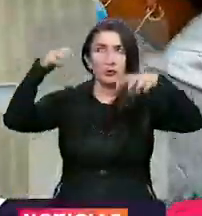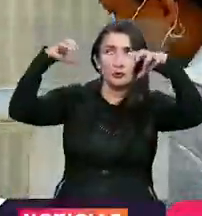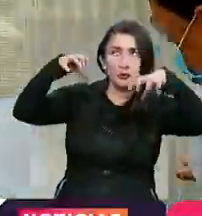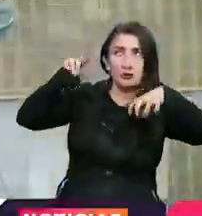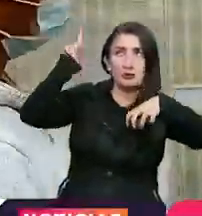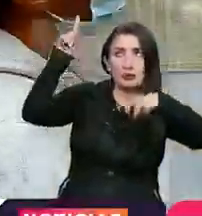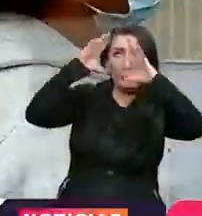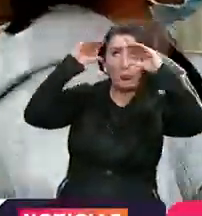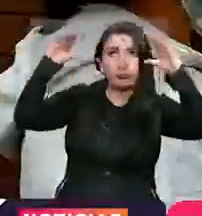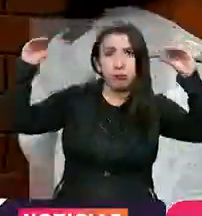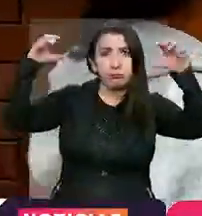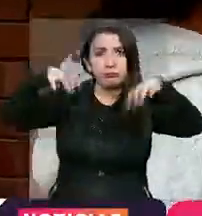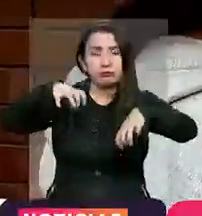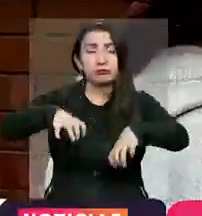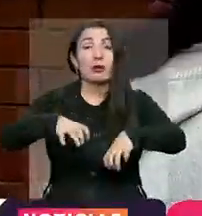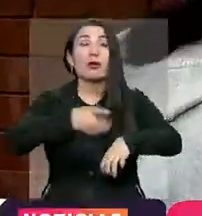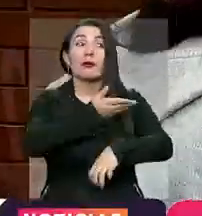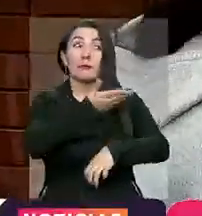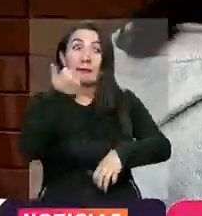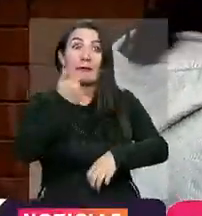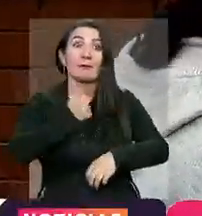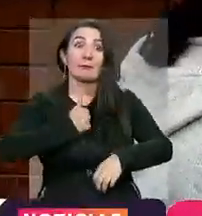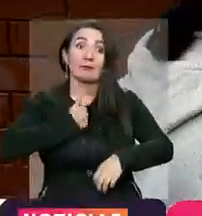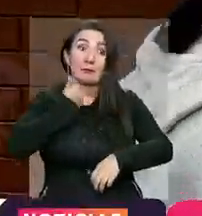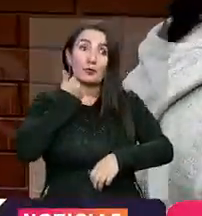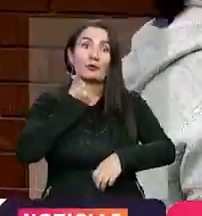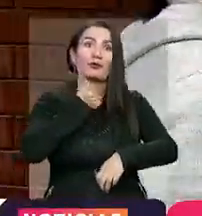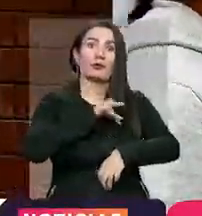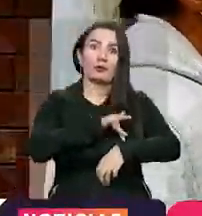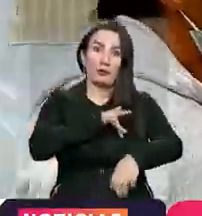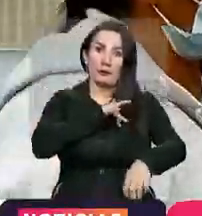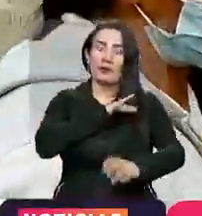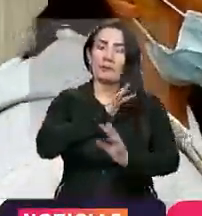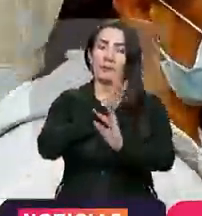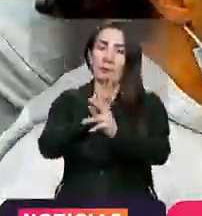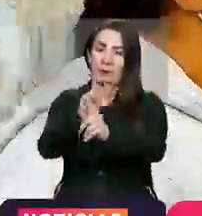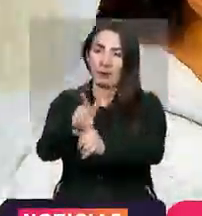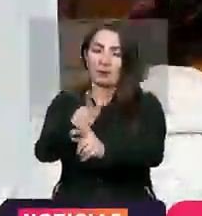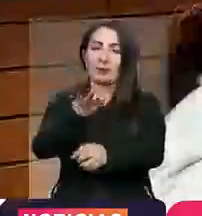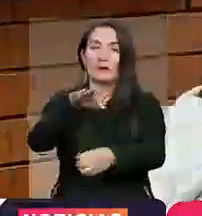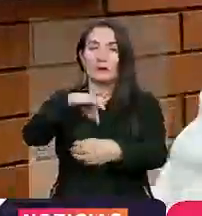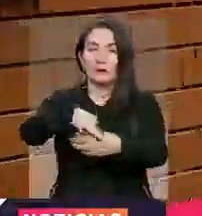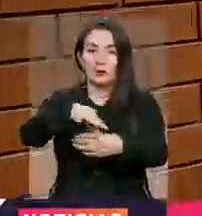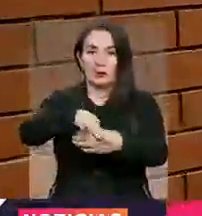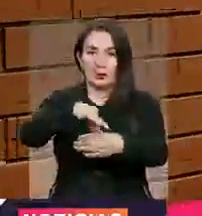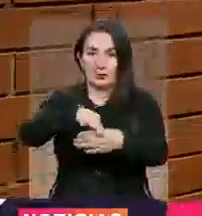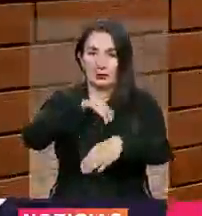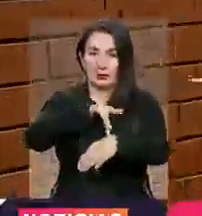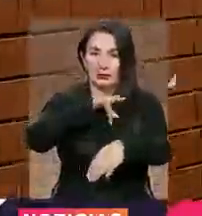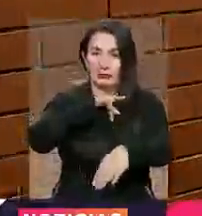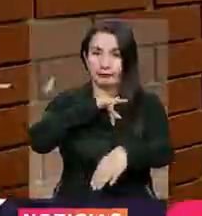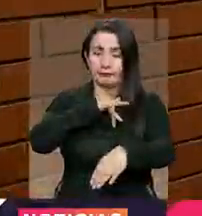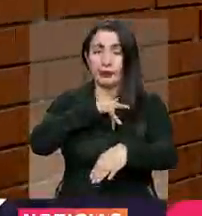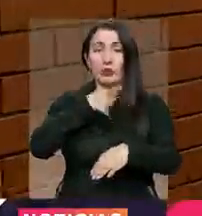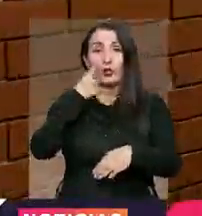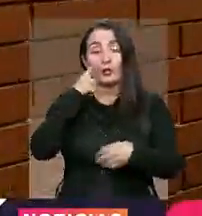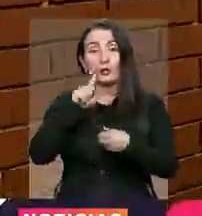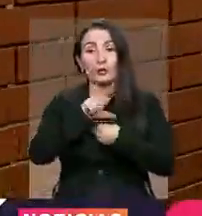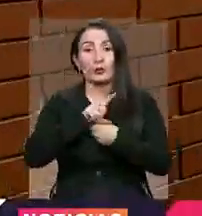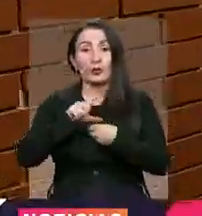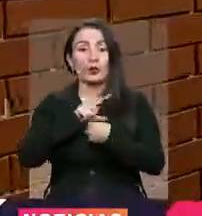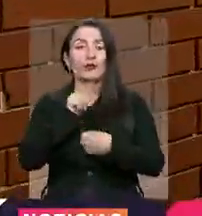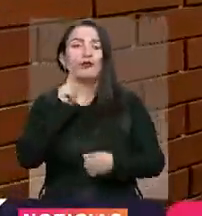la recomendación para las personas es que aprovechen y salgan a votar. Pero recordarles una información, un dato, y es que para la localidad